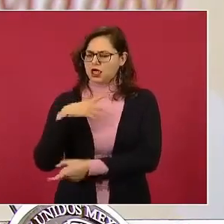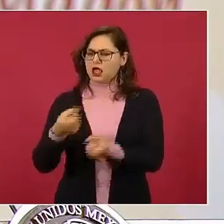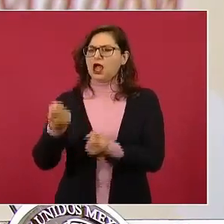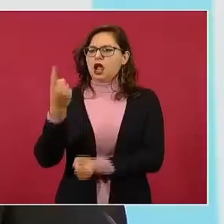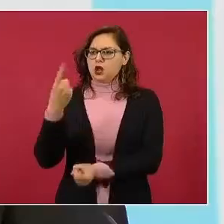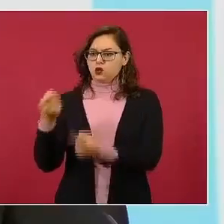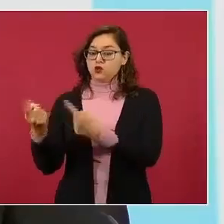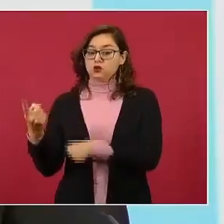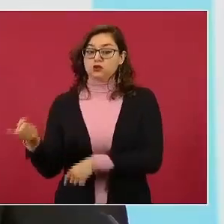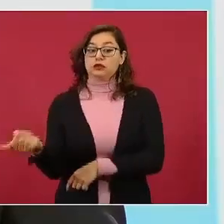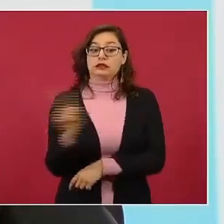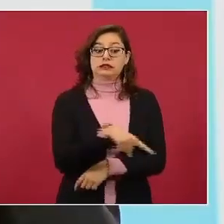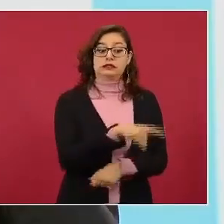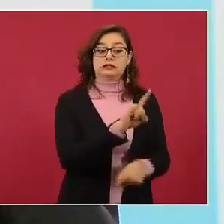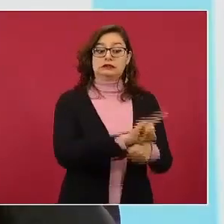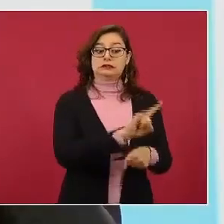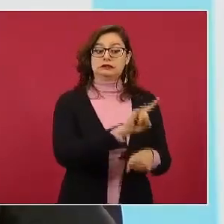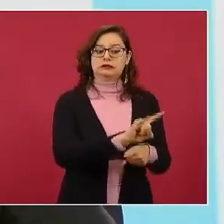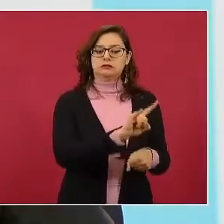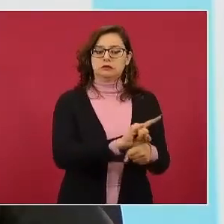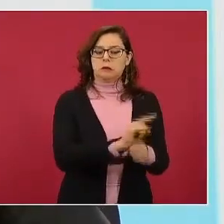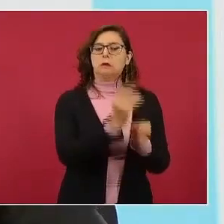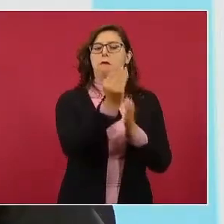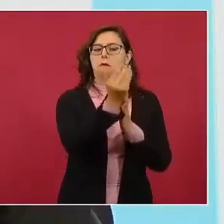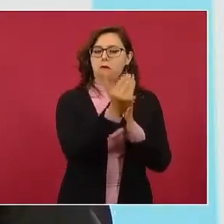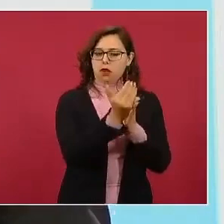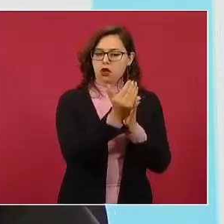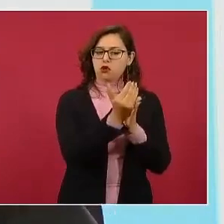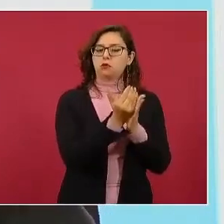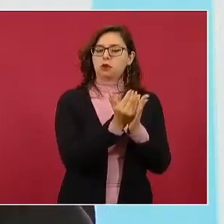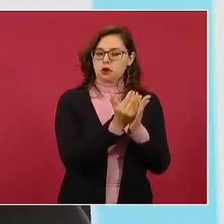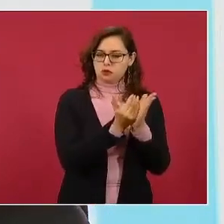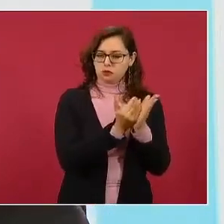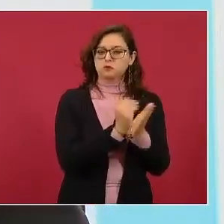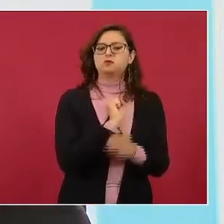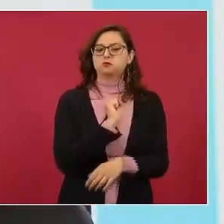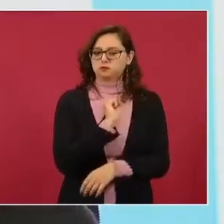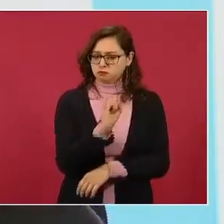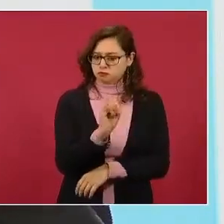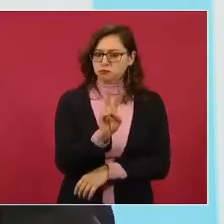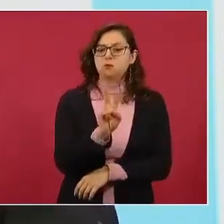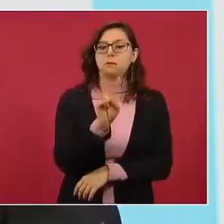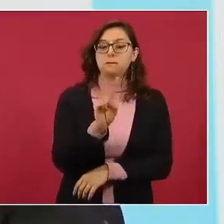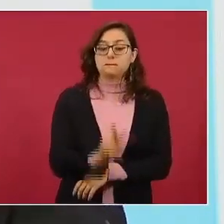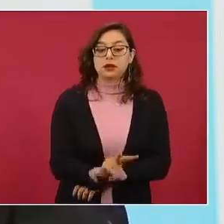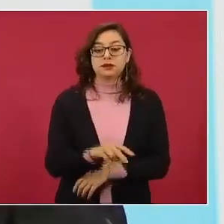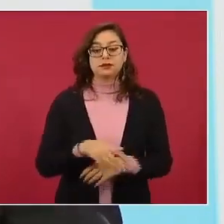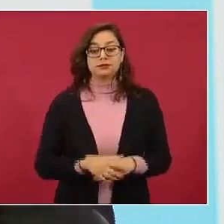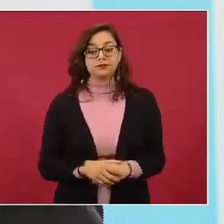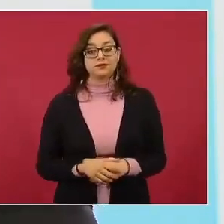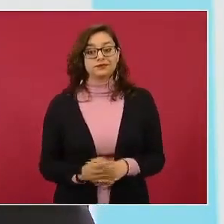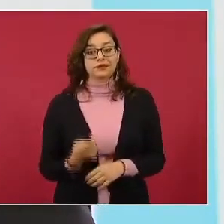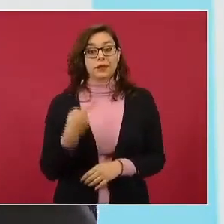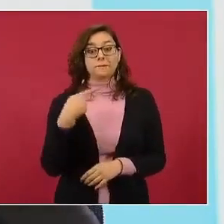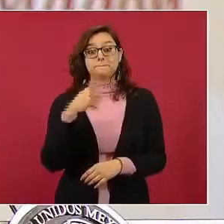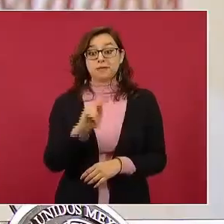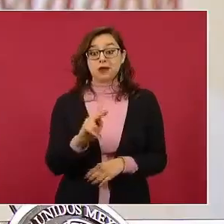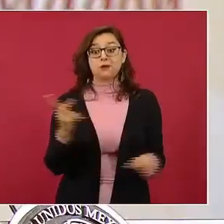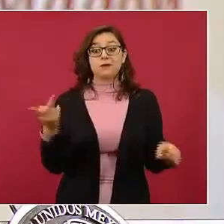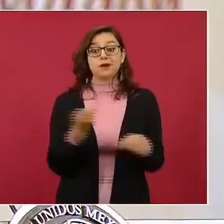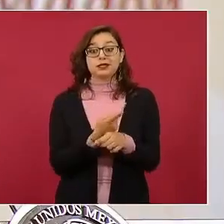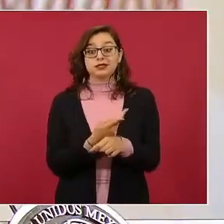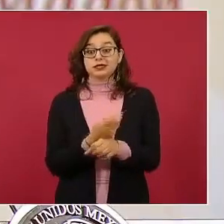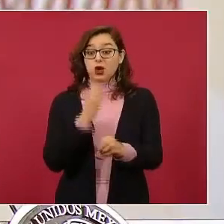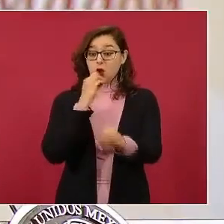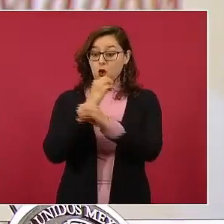sistemas simulados. Sin embargo, hacen un contrato con la CFE, con suministro básico, todos los OXXOs,